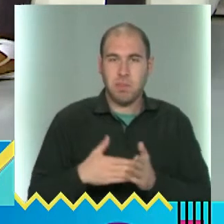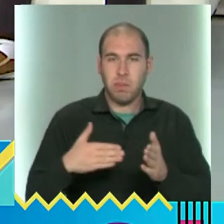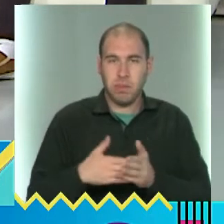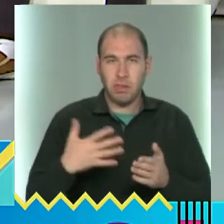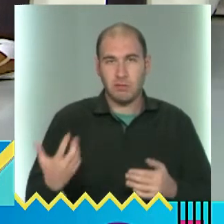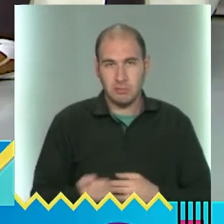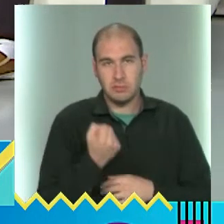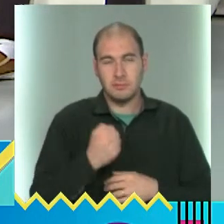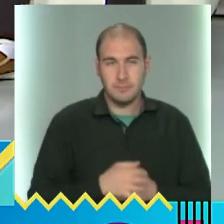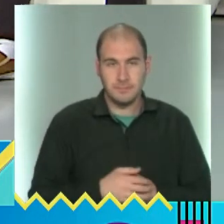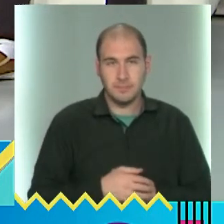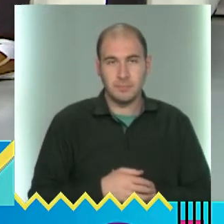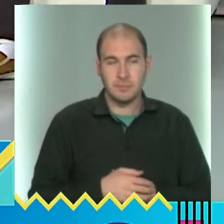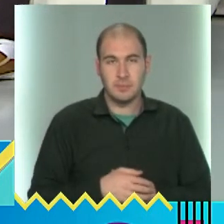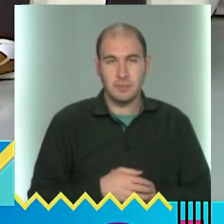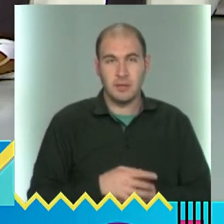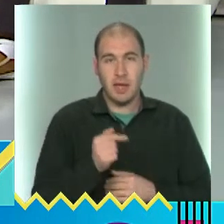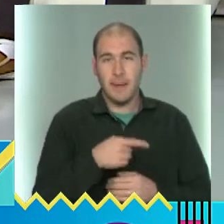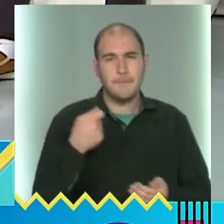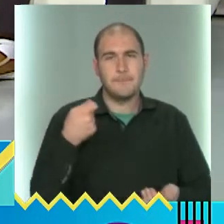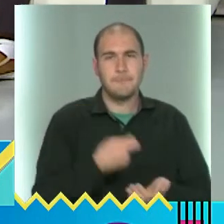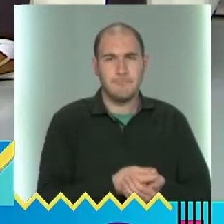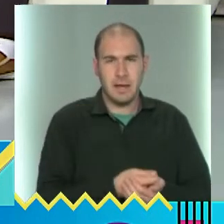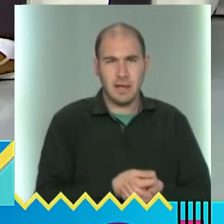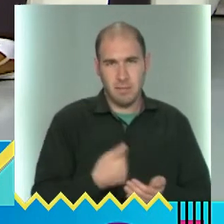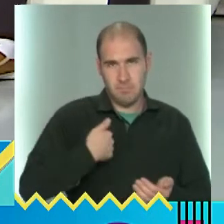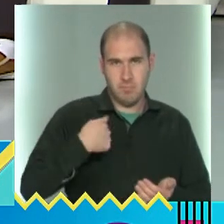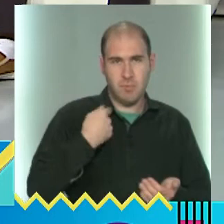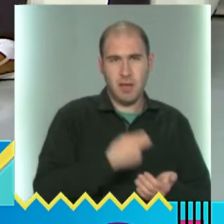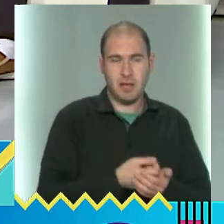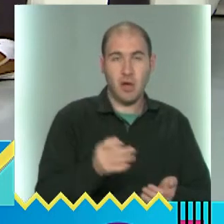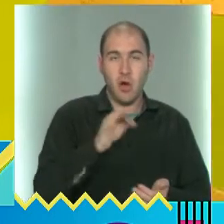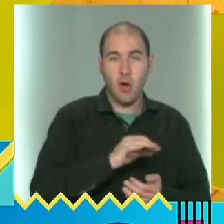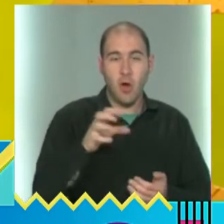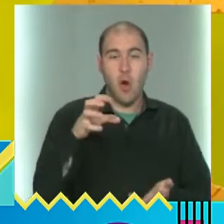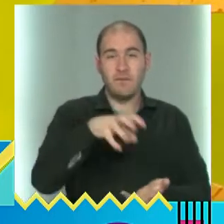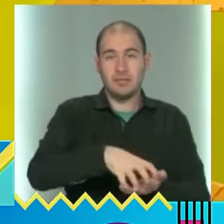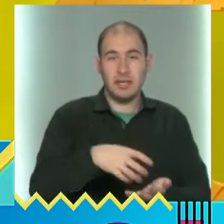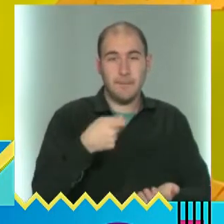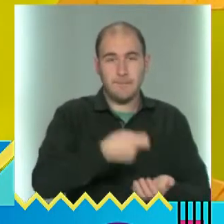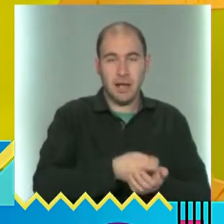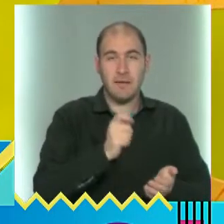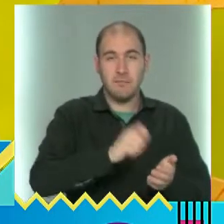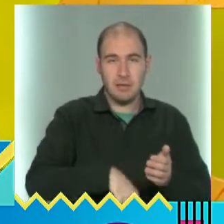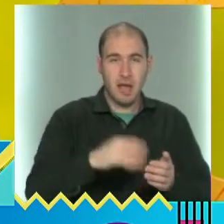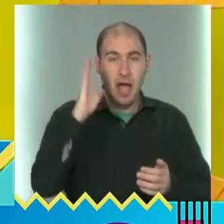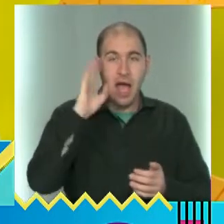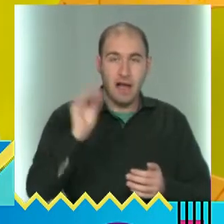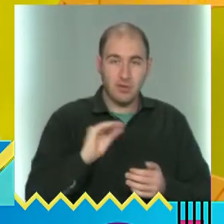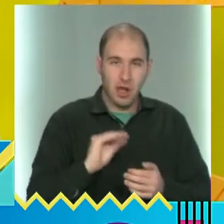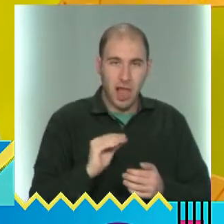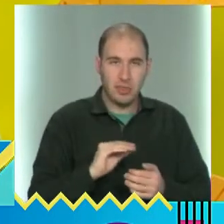a hacer eso. Hay que pagar de nuestro bolsillo, o pagar una oficina, una firma de abogados